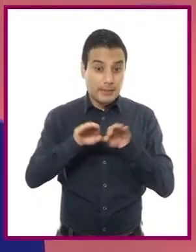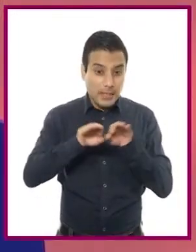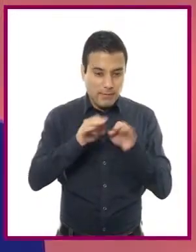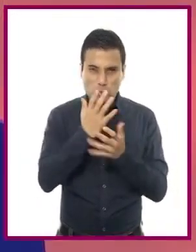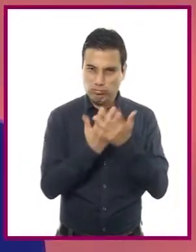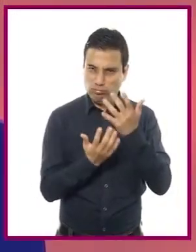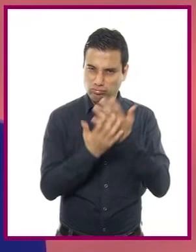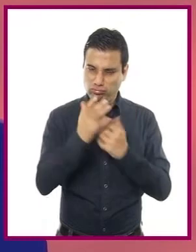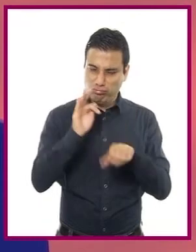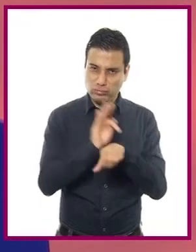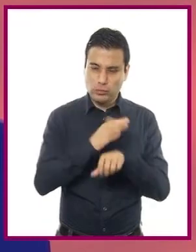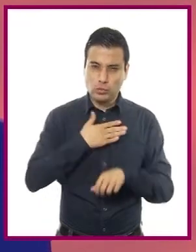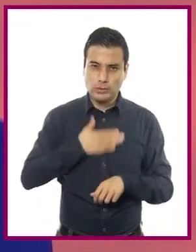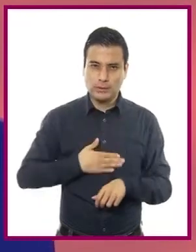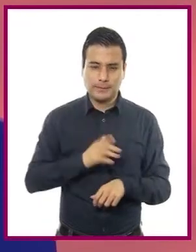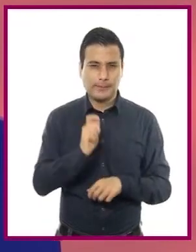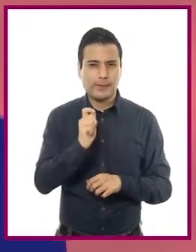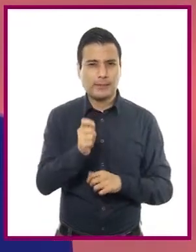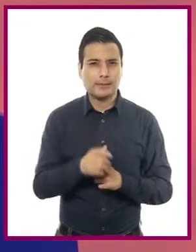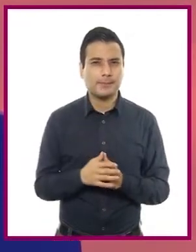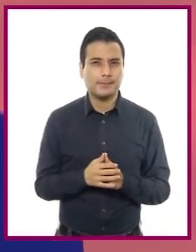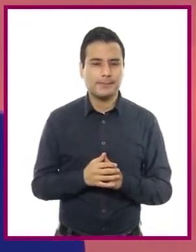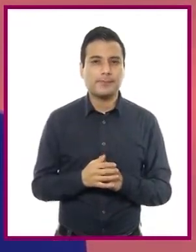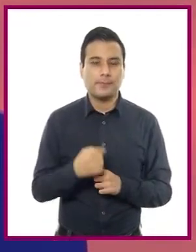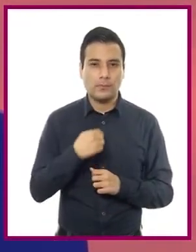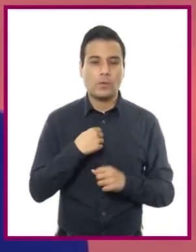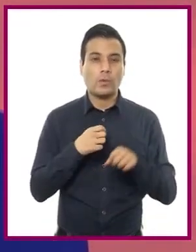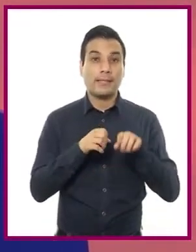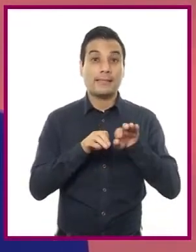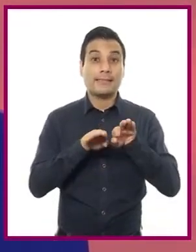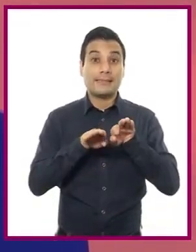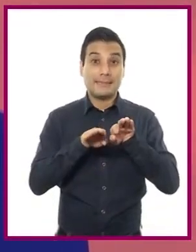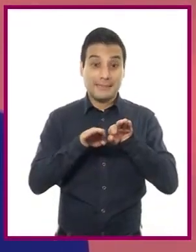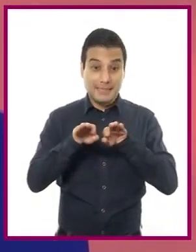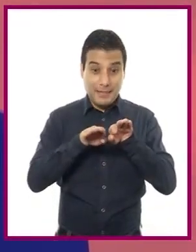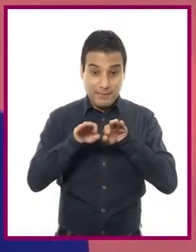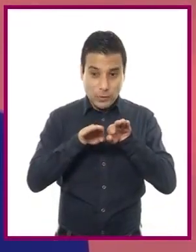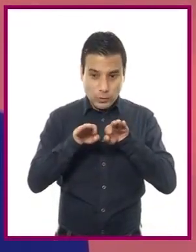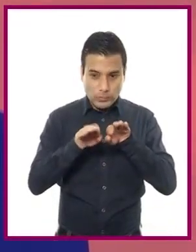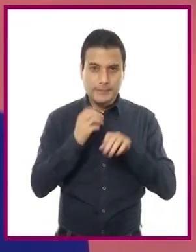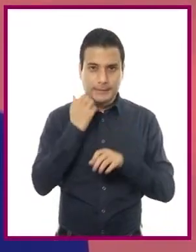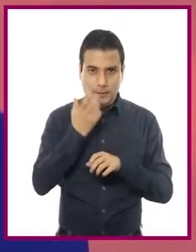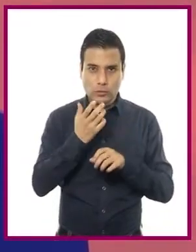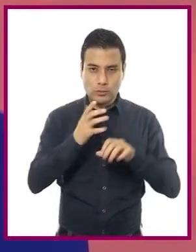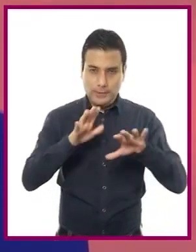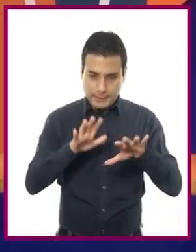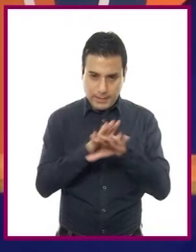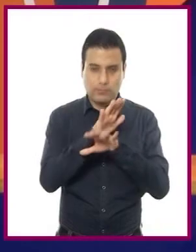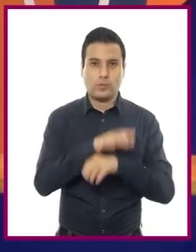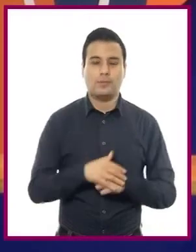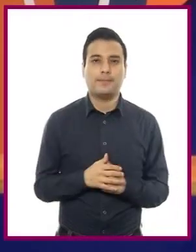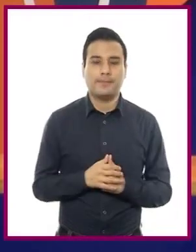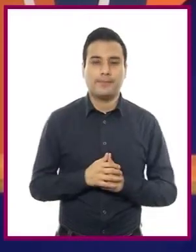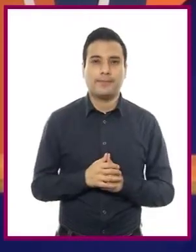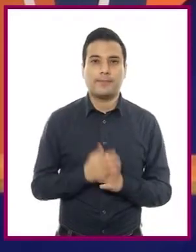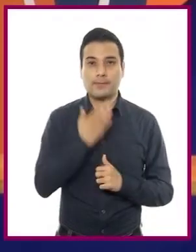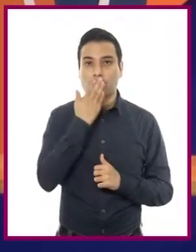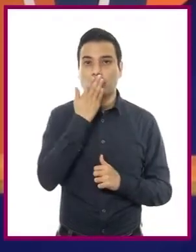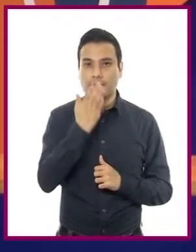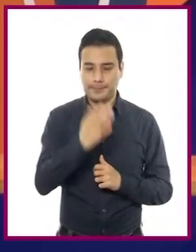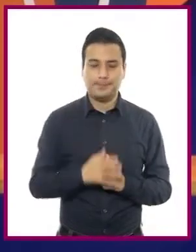la labor que se emprende para generar un cambio. Muy bien.